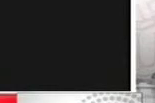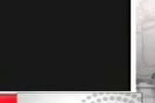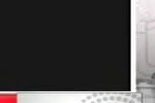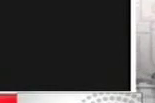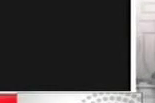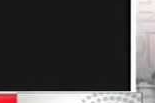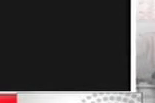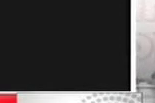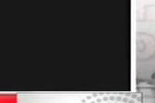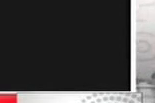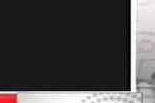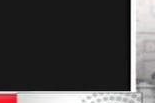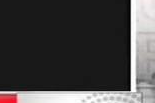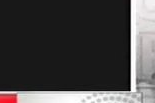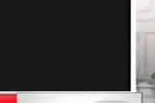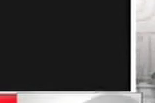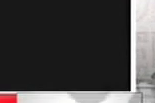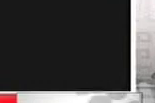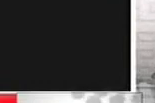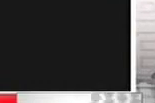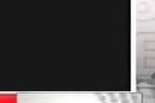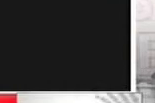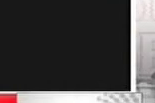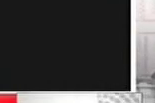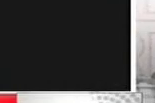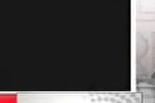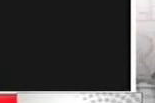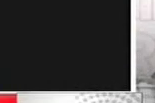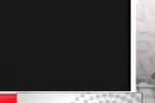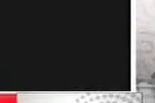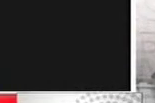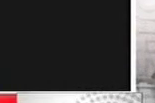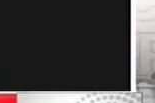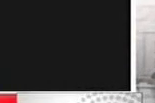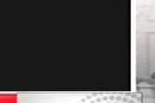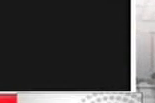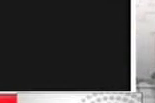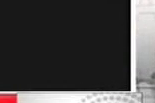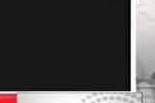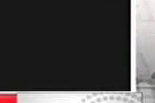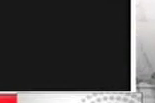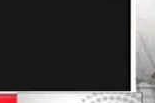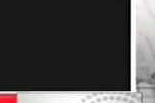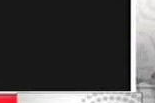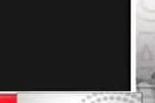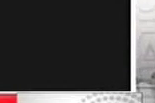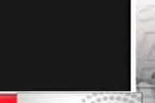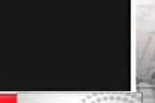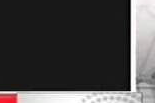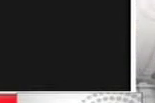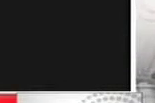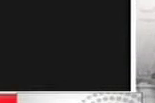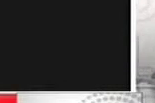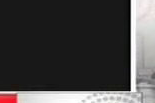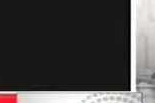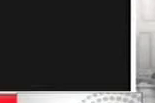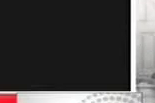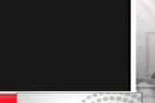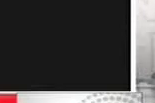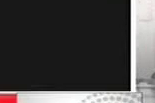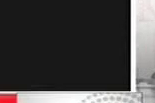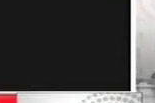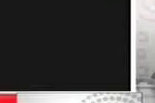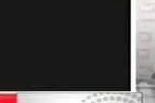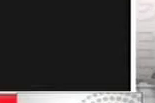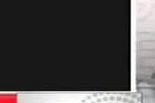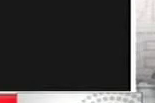25 proyectos de soluciones integrales en las distintas regiones que están ejecutándose también. Estas